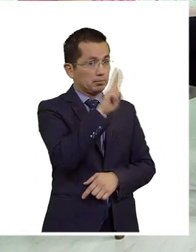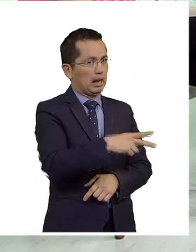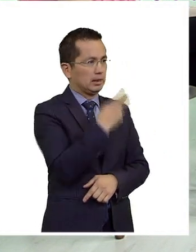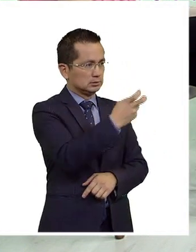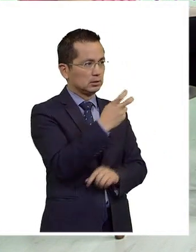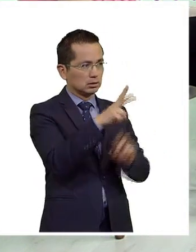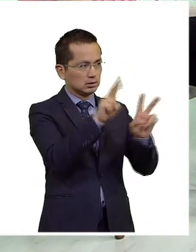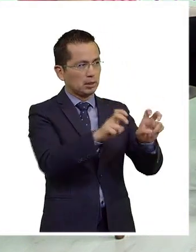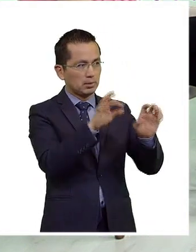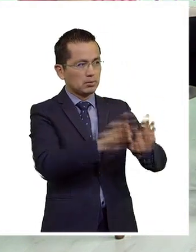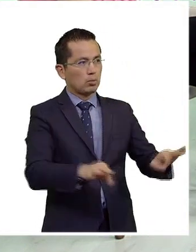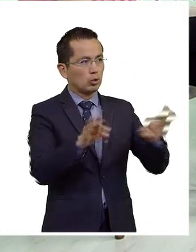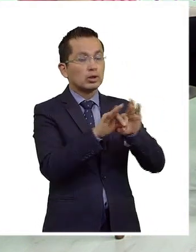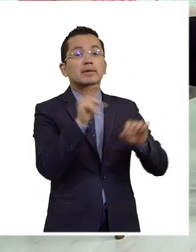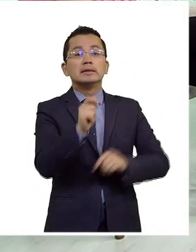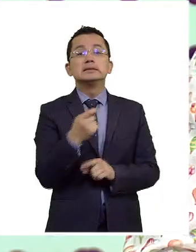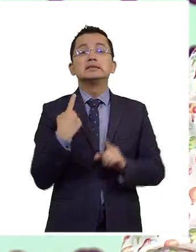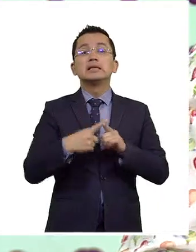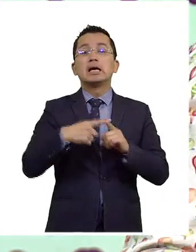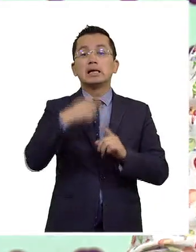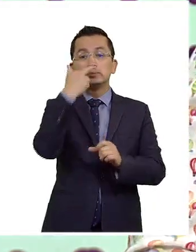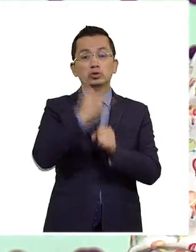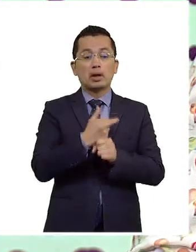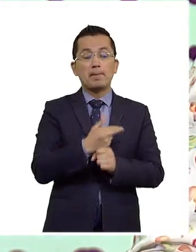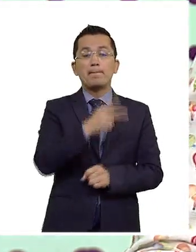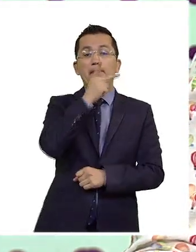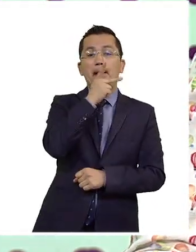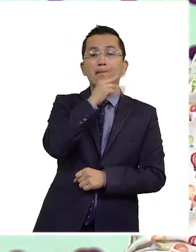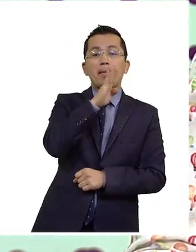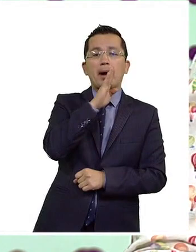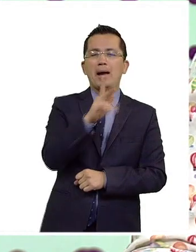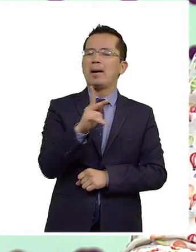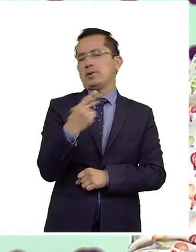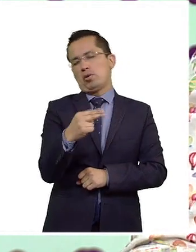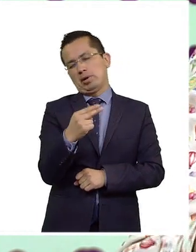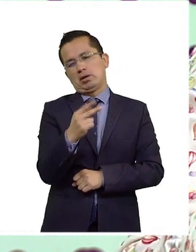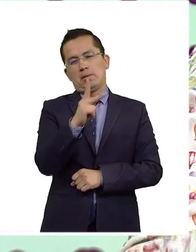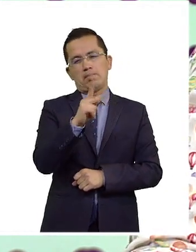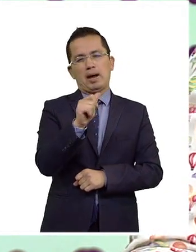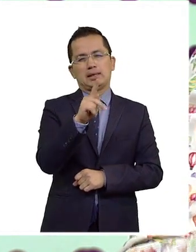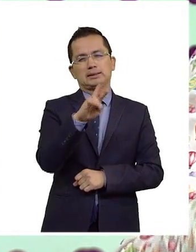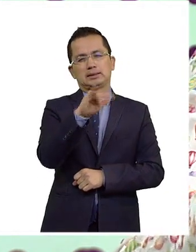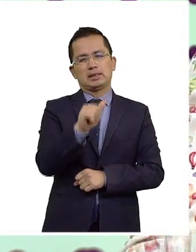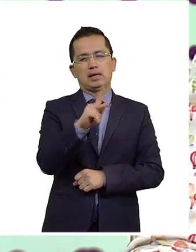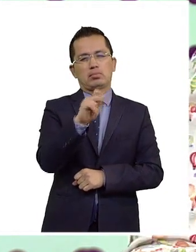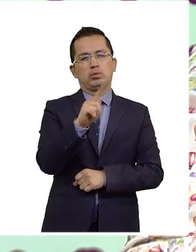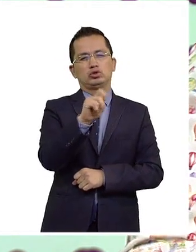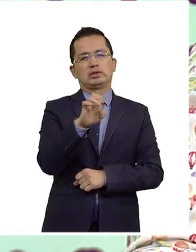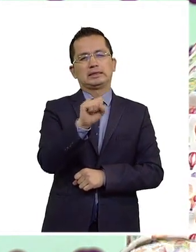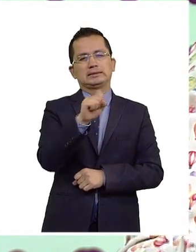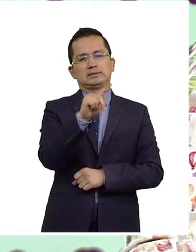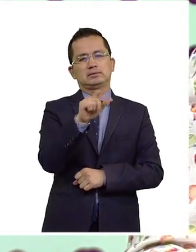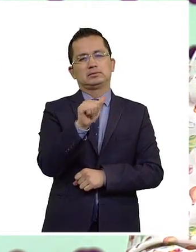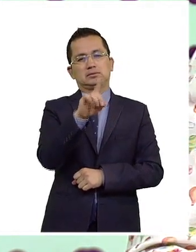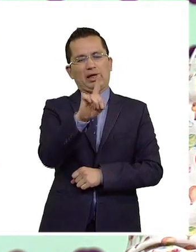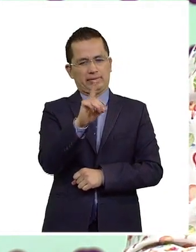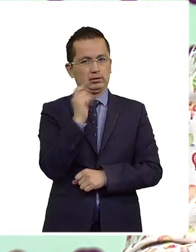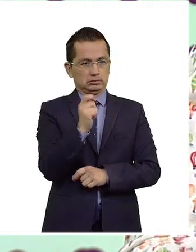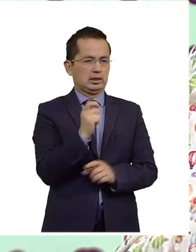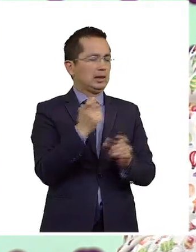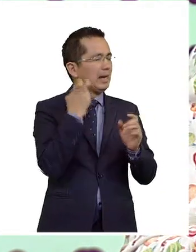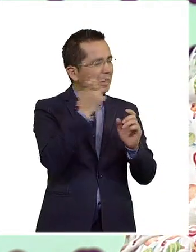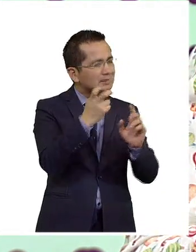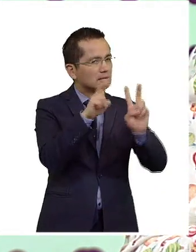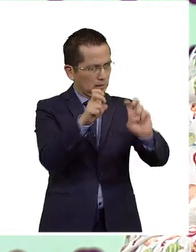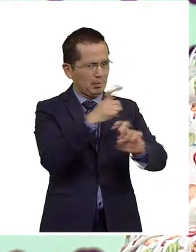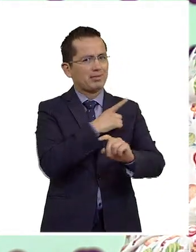que tiene que ver con la patria potestad. Y es un asunto que seguramente en el Pleno se seguirá desarrollando la discusión. Y